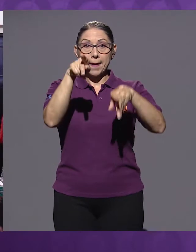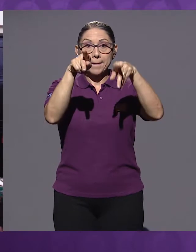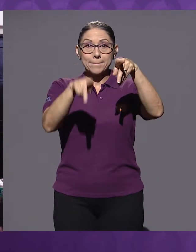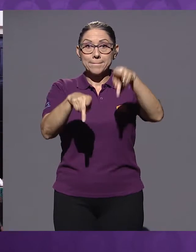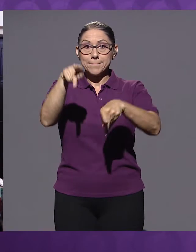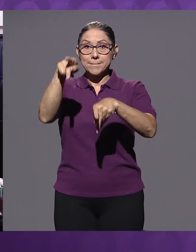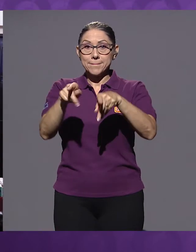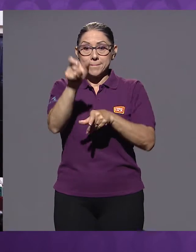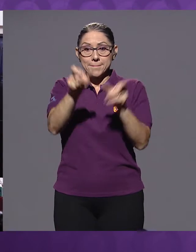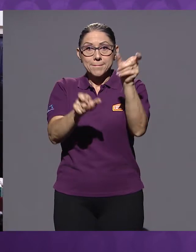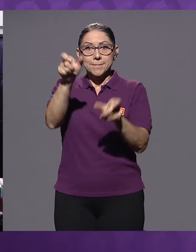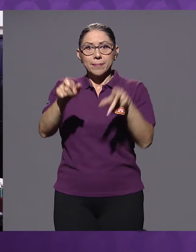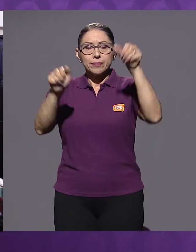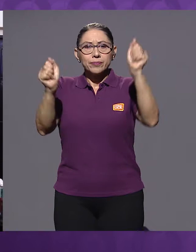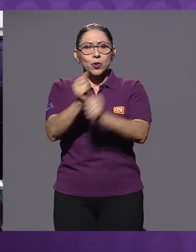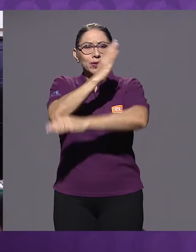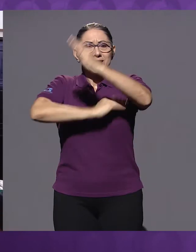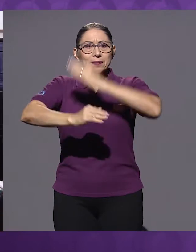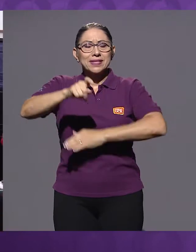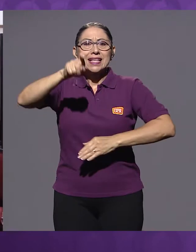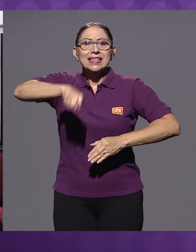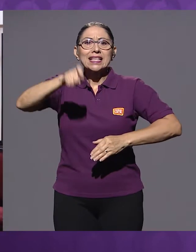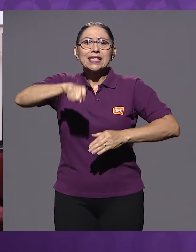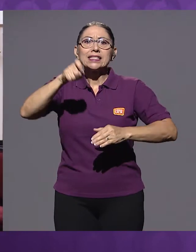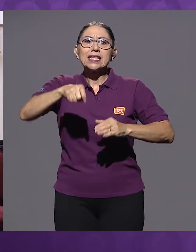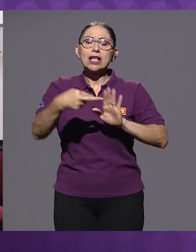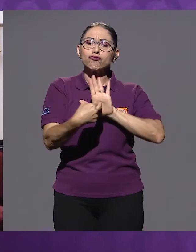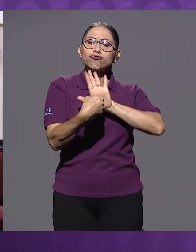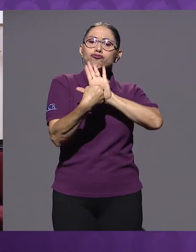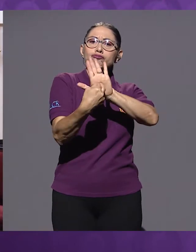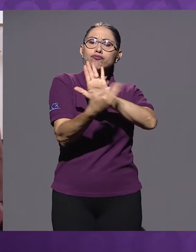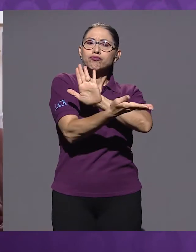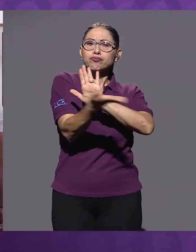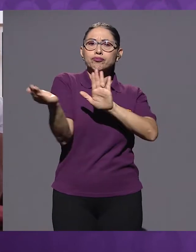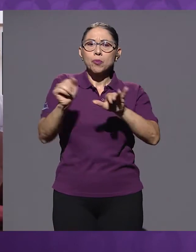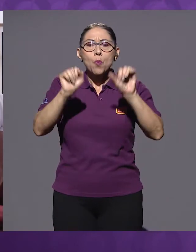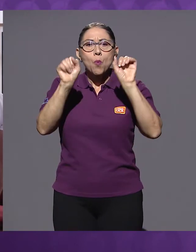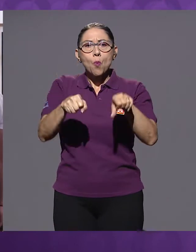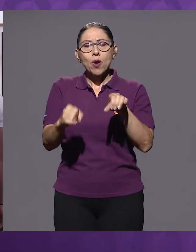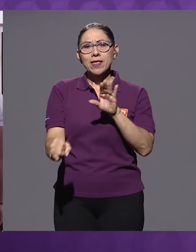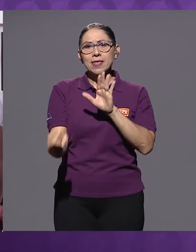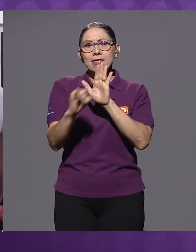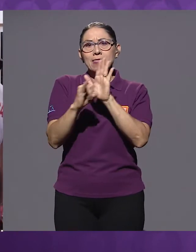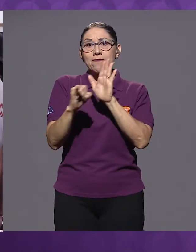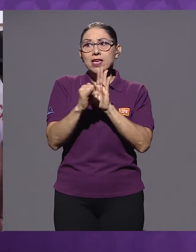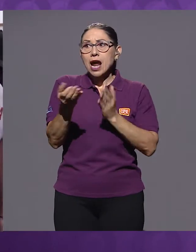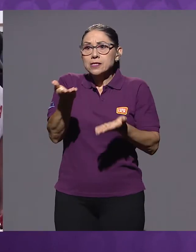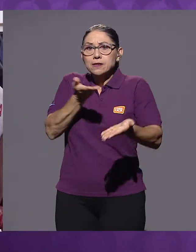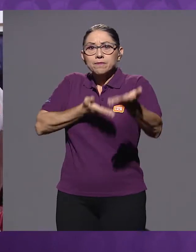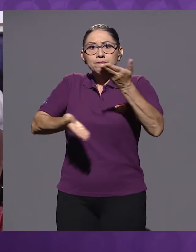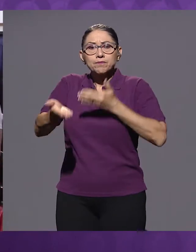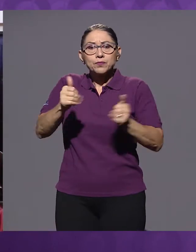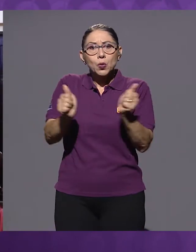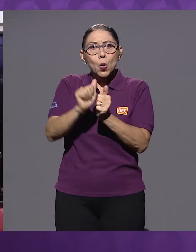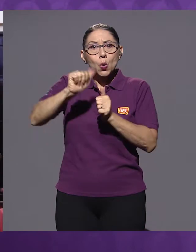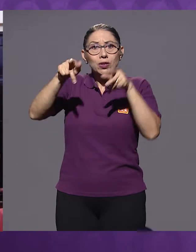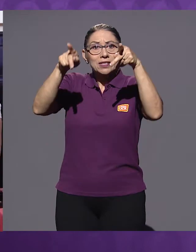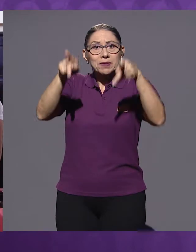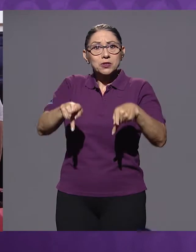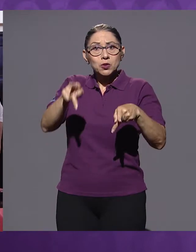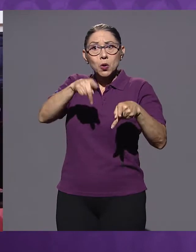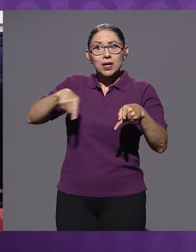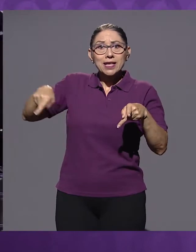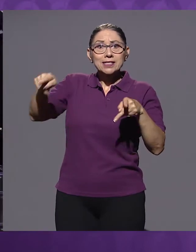Las personas con discapacidad requieren de espacios de representatividad, en donde puedan identificarse con otras personas que figuran